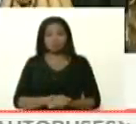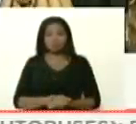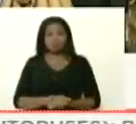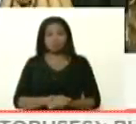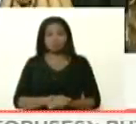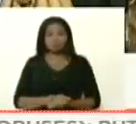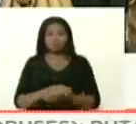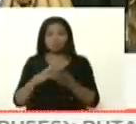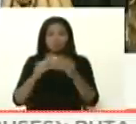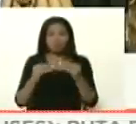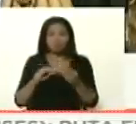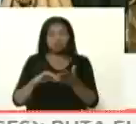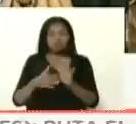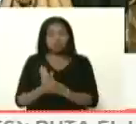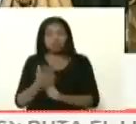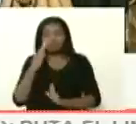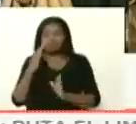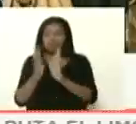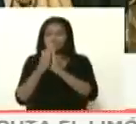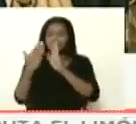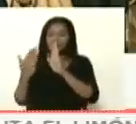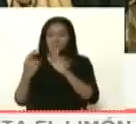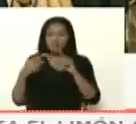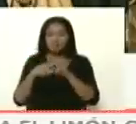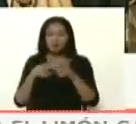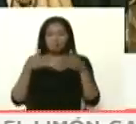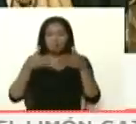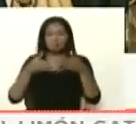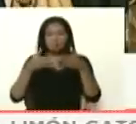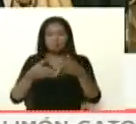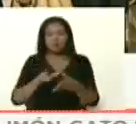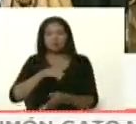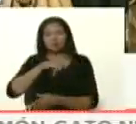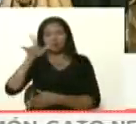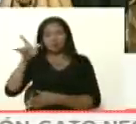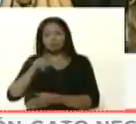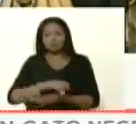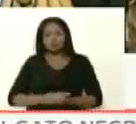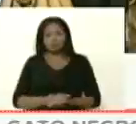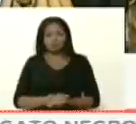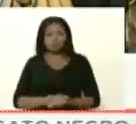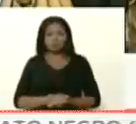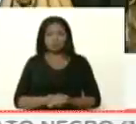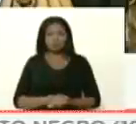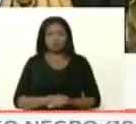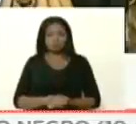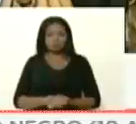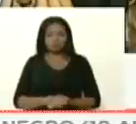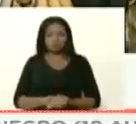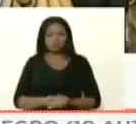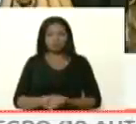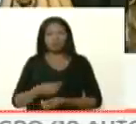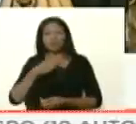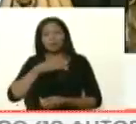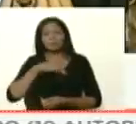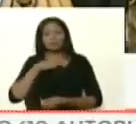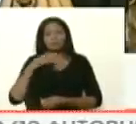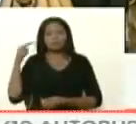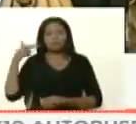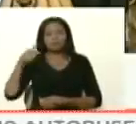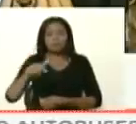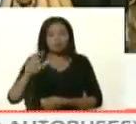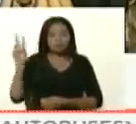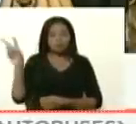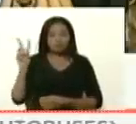En todo lo que tiene que ver con el frente aeronáutico, de aviación, de la gran misión Transporte